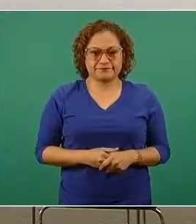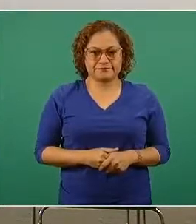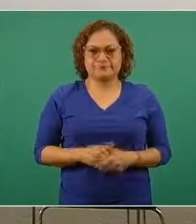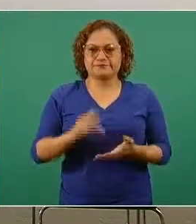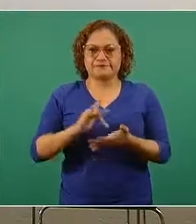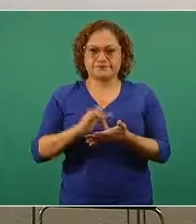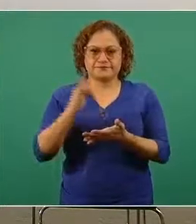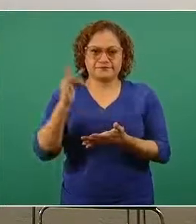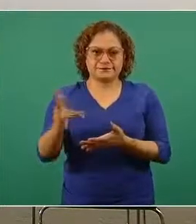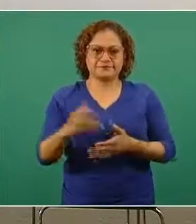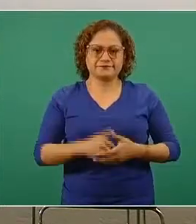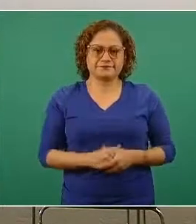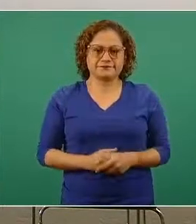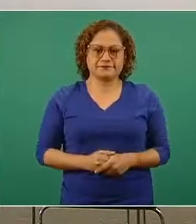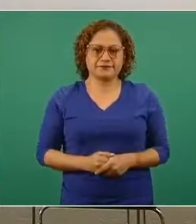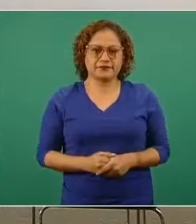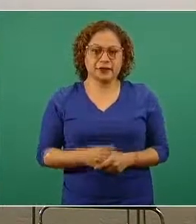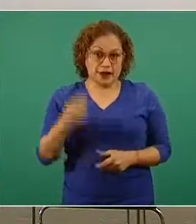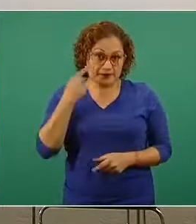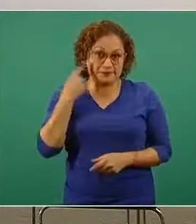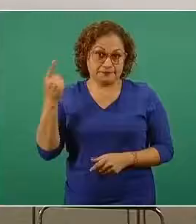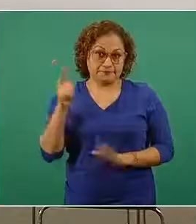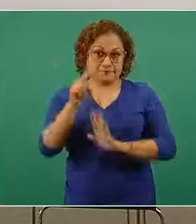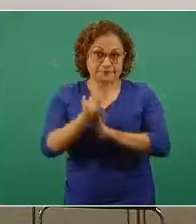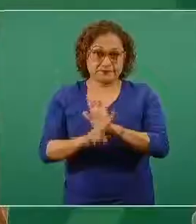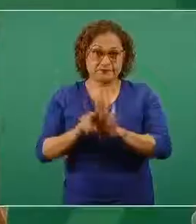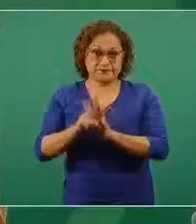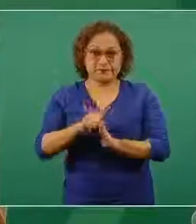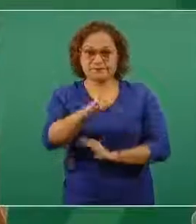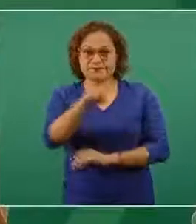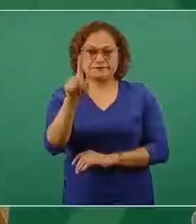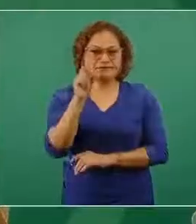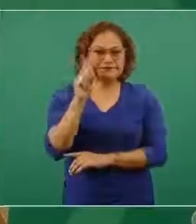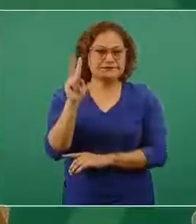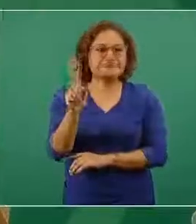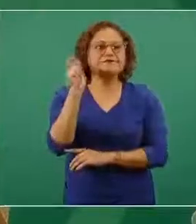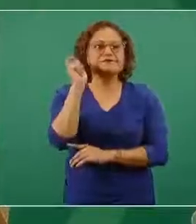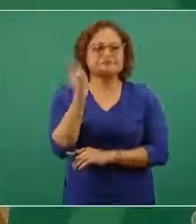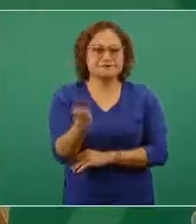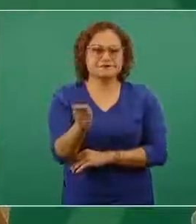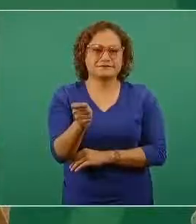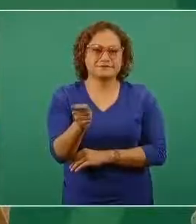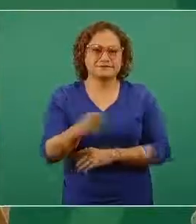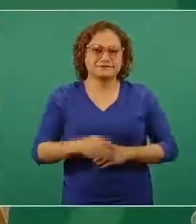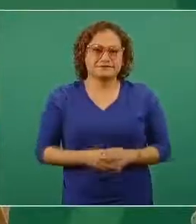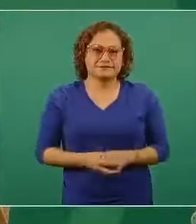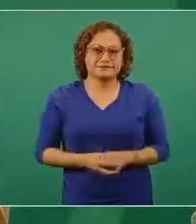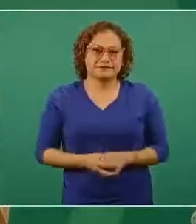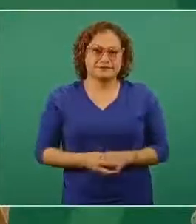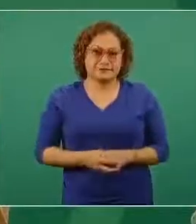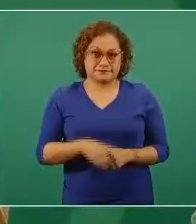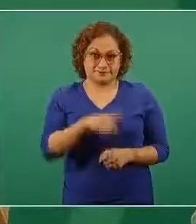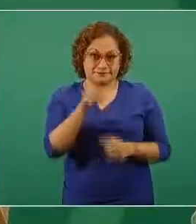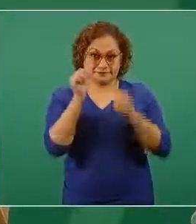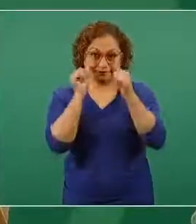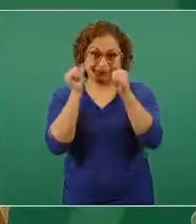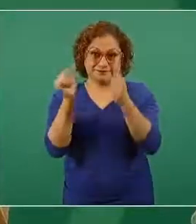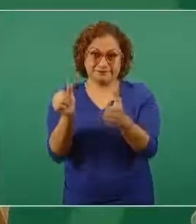Muchas gracias. Pues en este video nosotros podemos observar específicamente, si lo vimos con